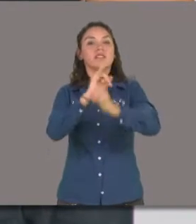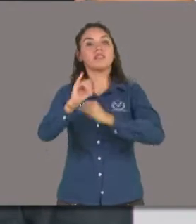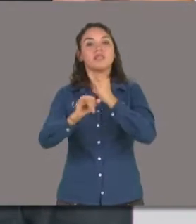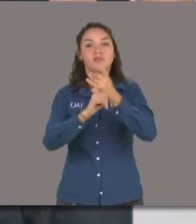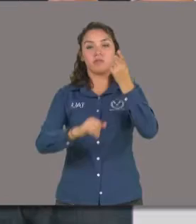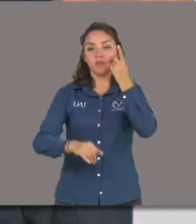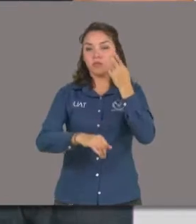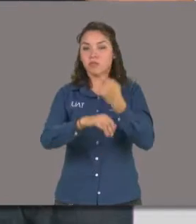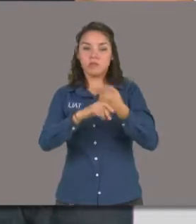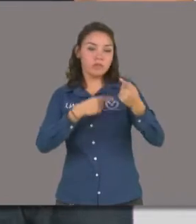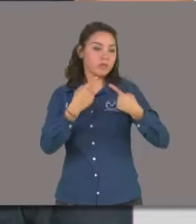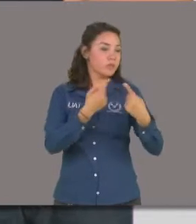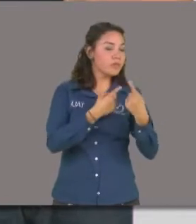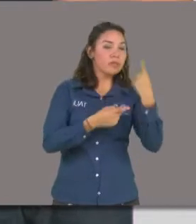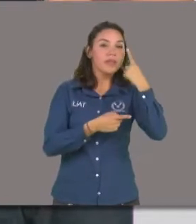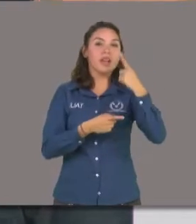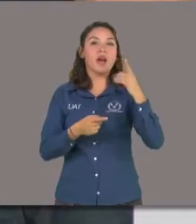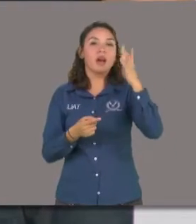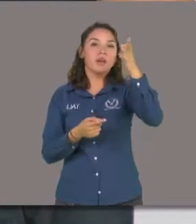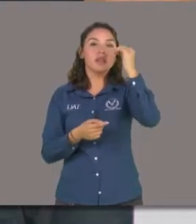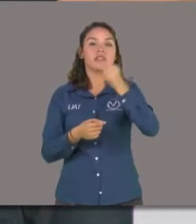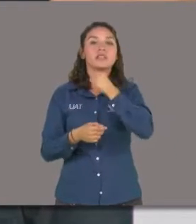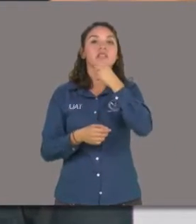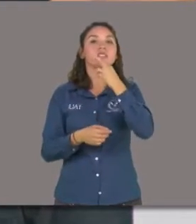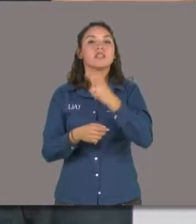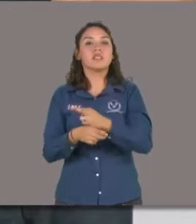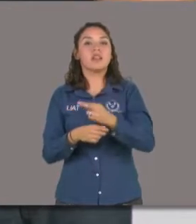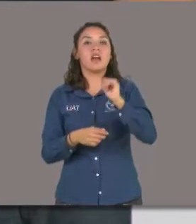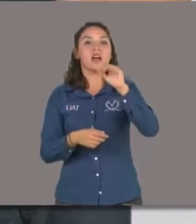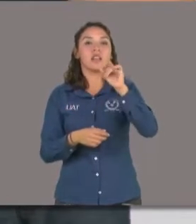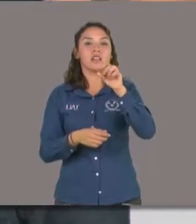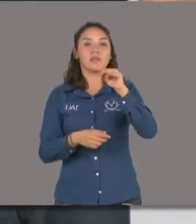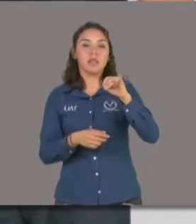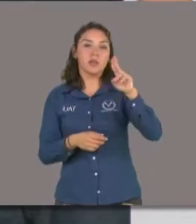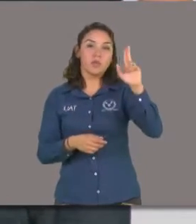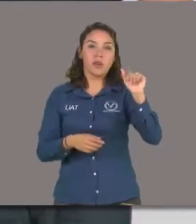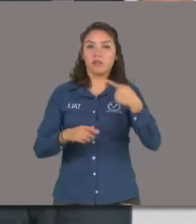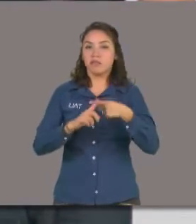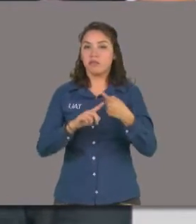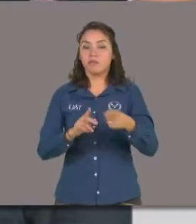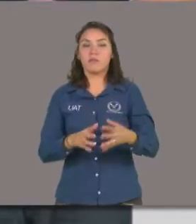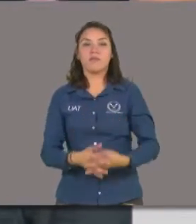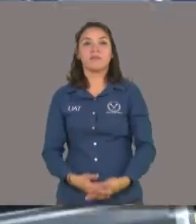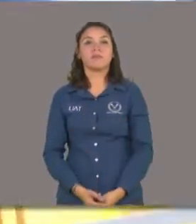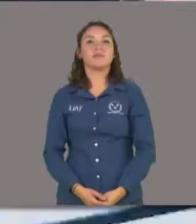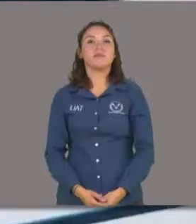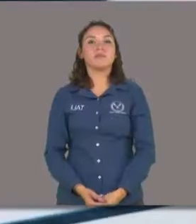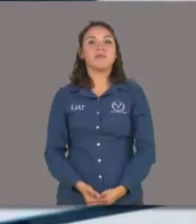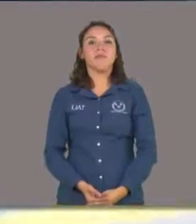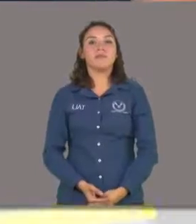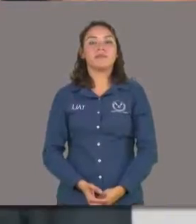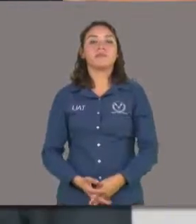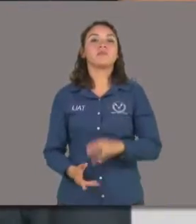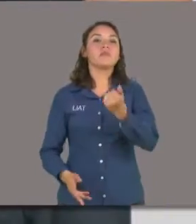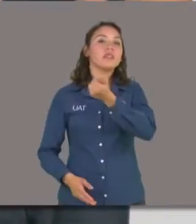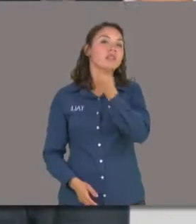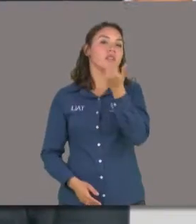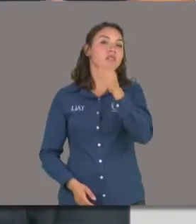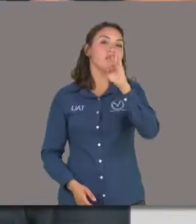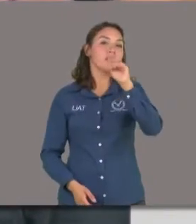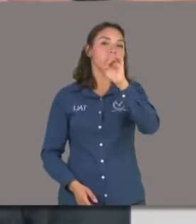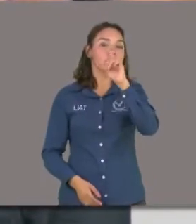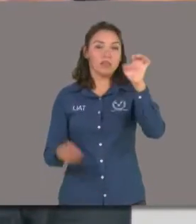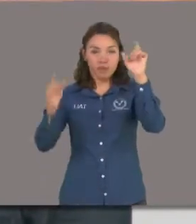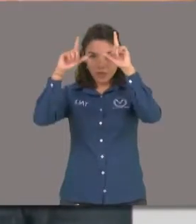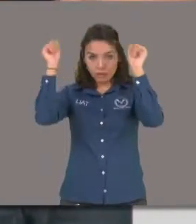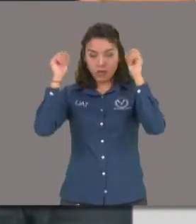Internacionalización y Colaboración Académica de la Secretaría Académica de la Universidad Autónoma de Tamaulipas. Alumnos